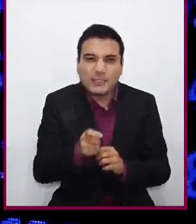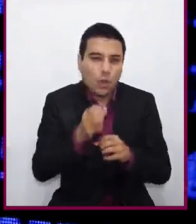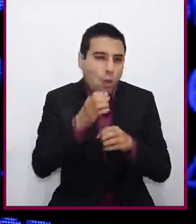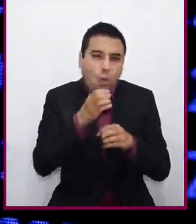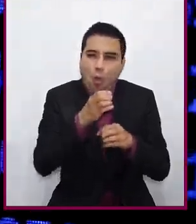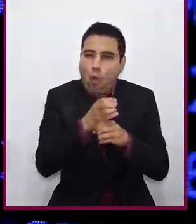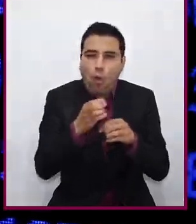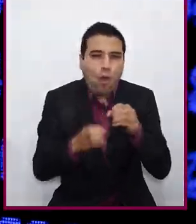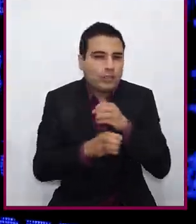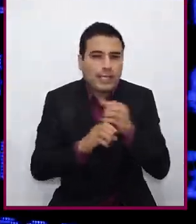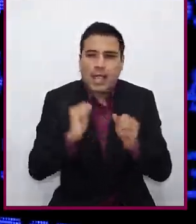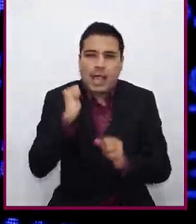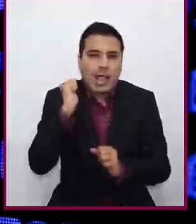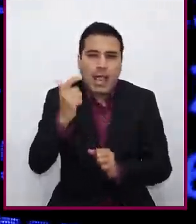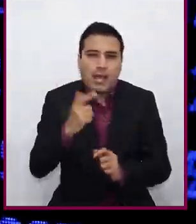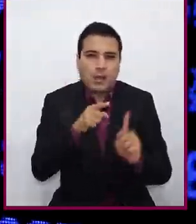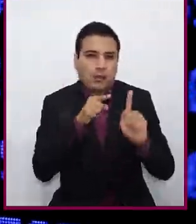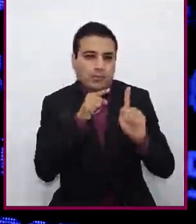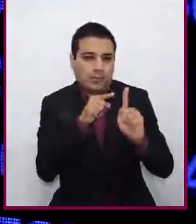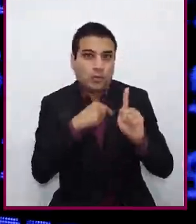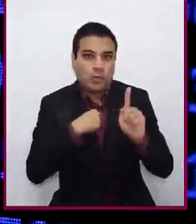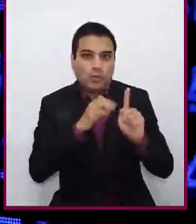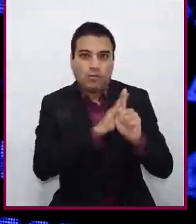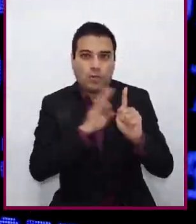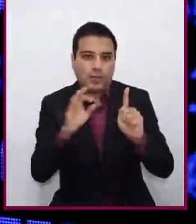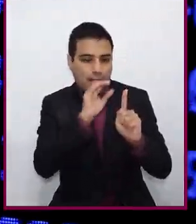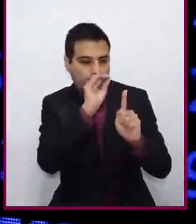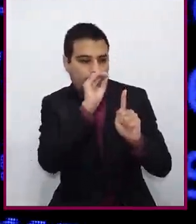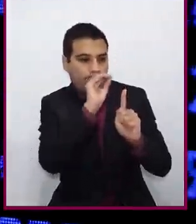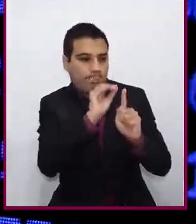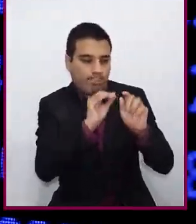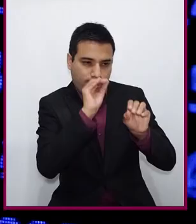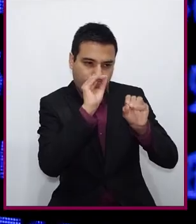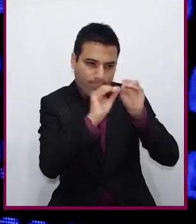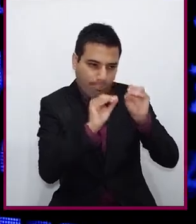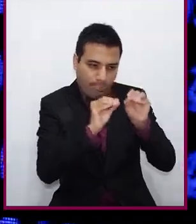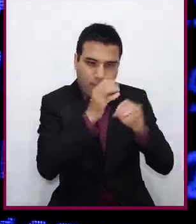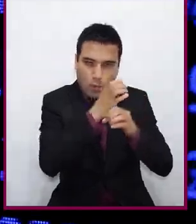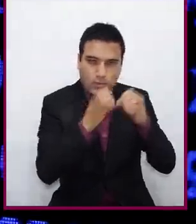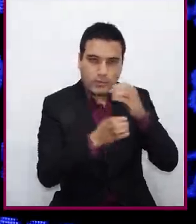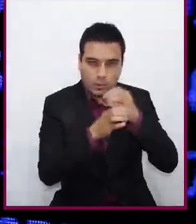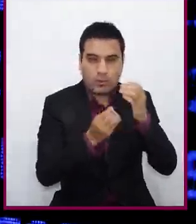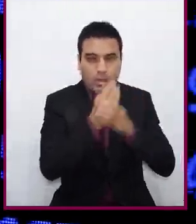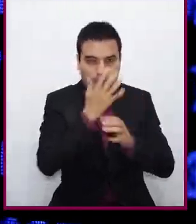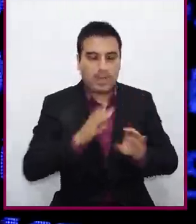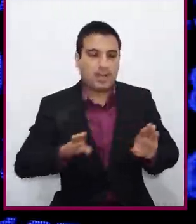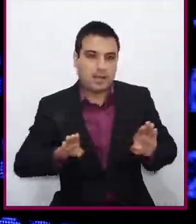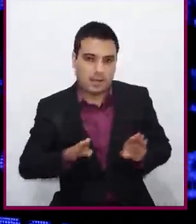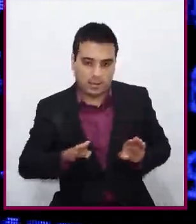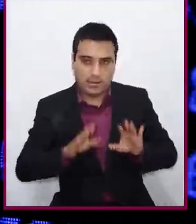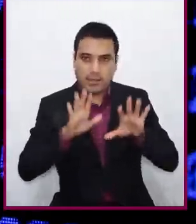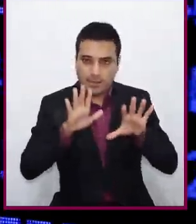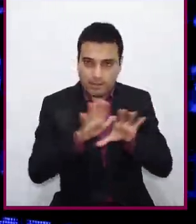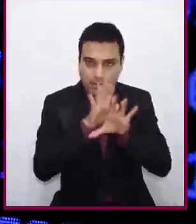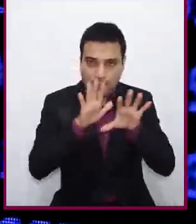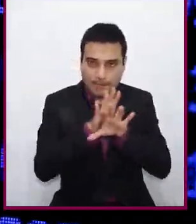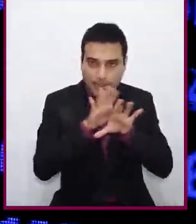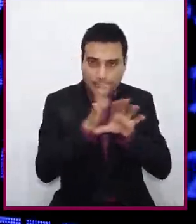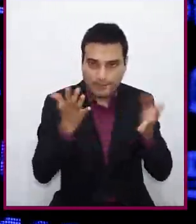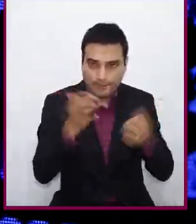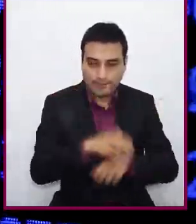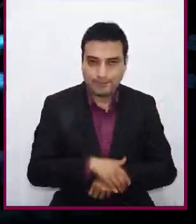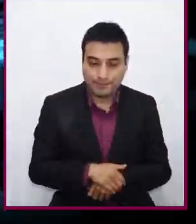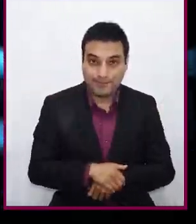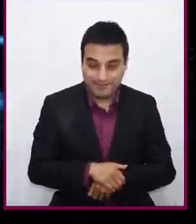abstracto con lo cual pueden crear objetos a partir de ciertos atributos y ciertos